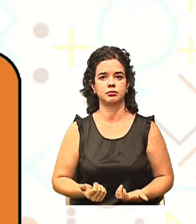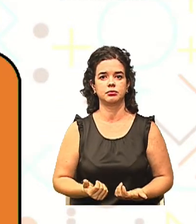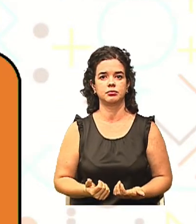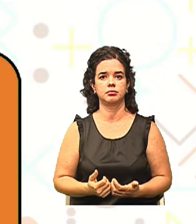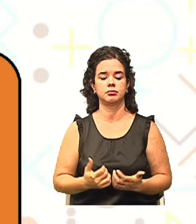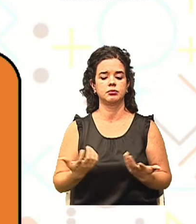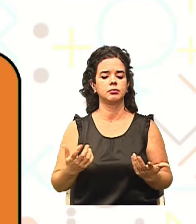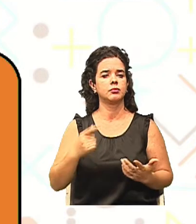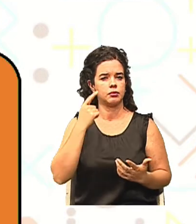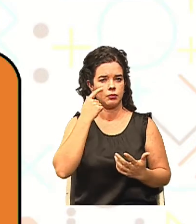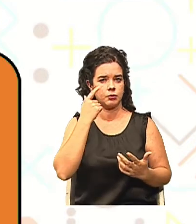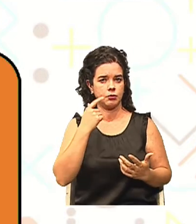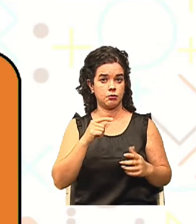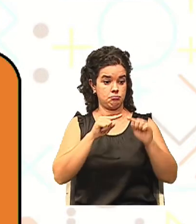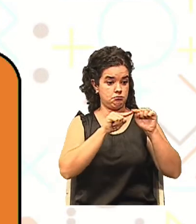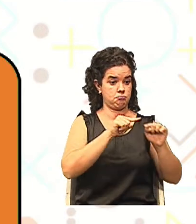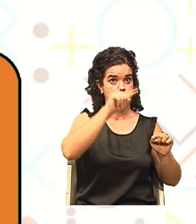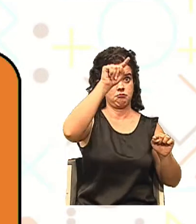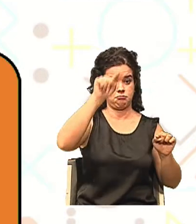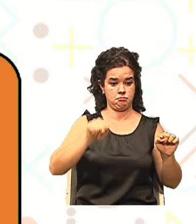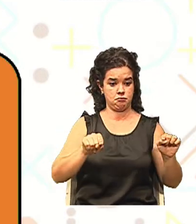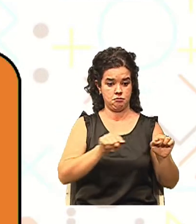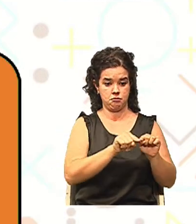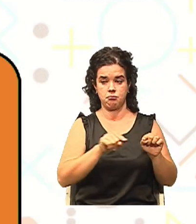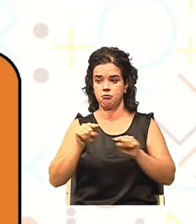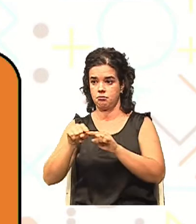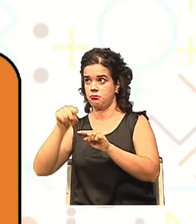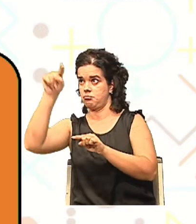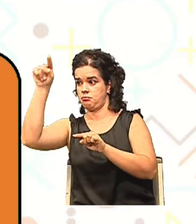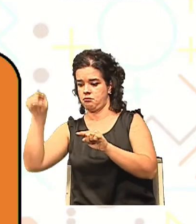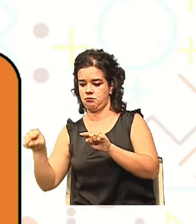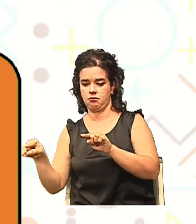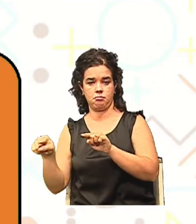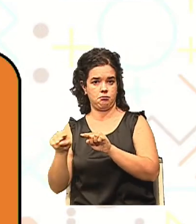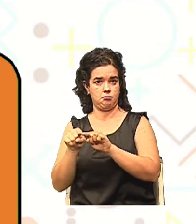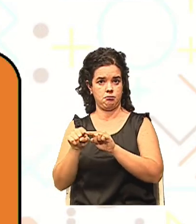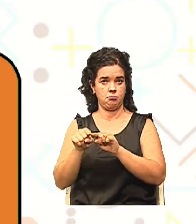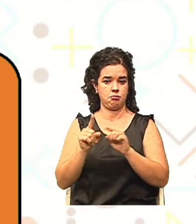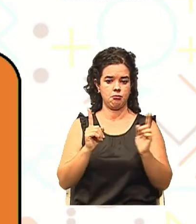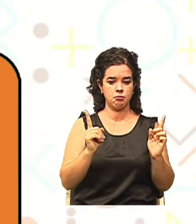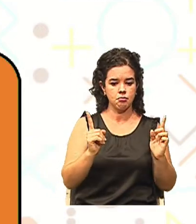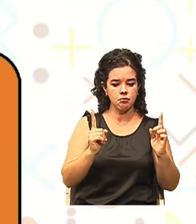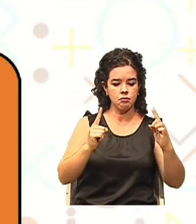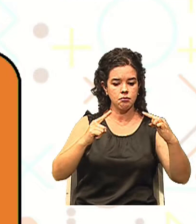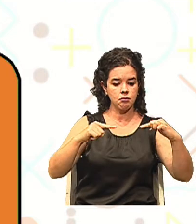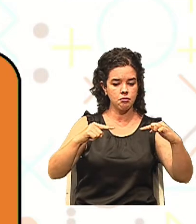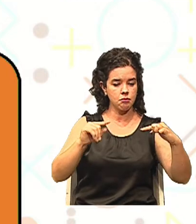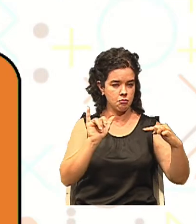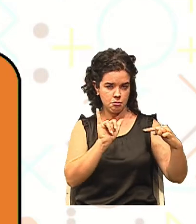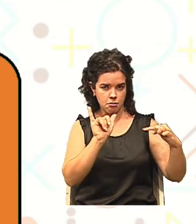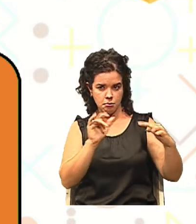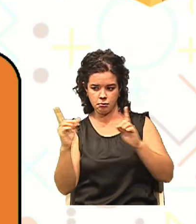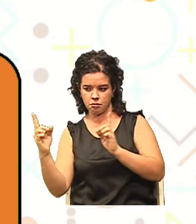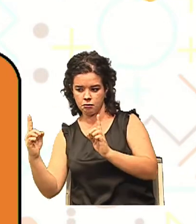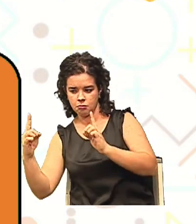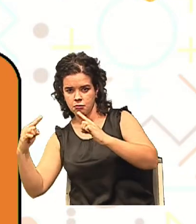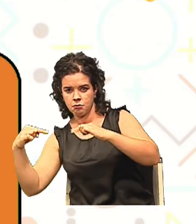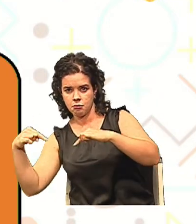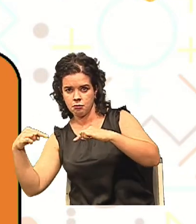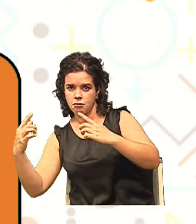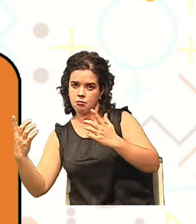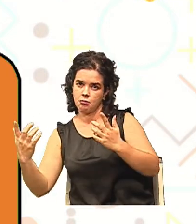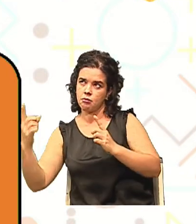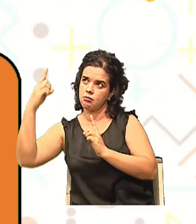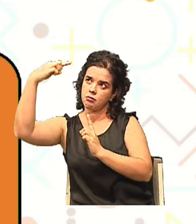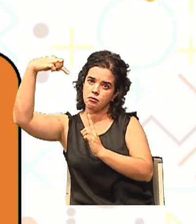encuentra que sus tres ángulos son congruentes, si al menos dos de sus ángulos son congruentes y a lo